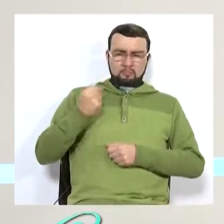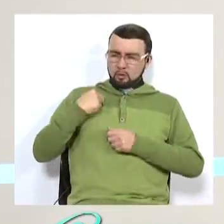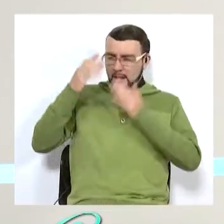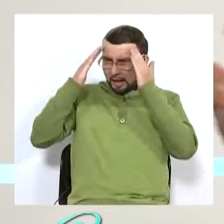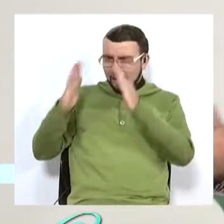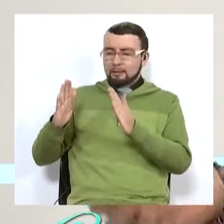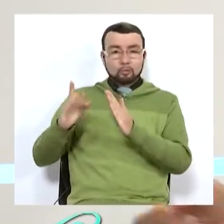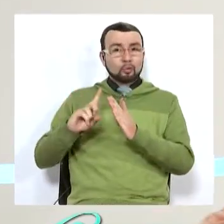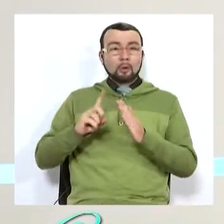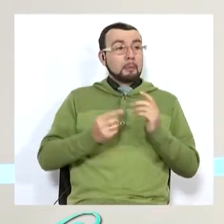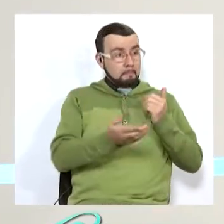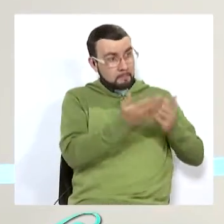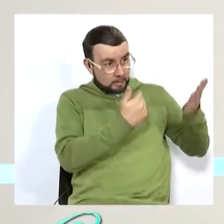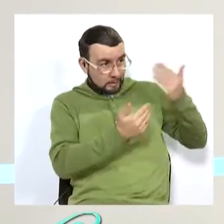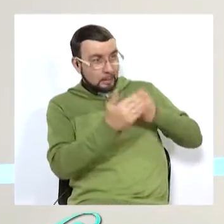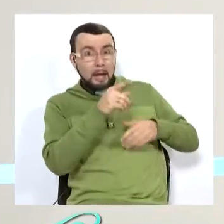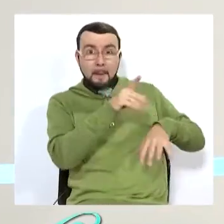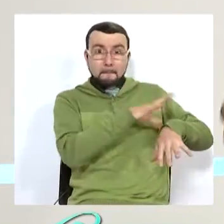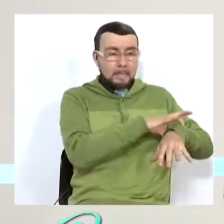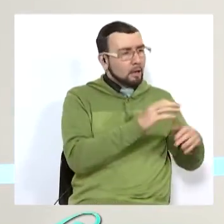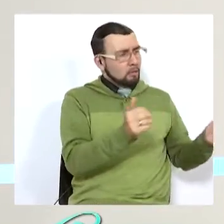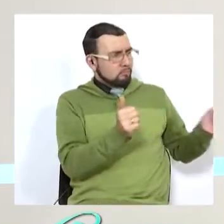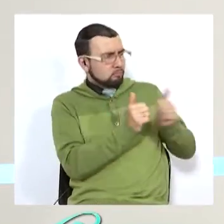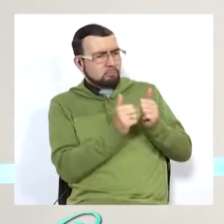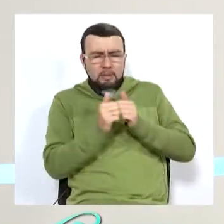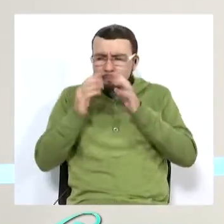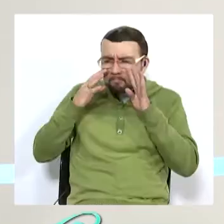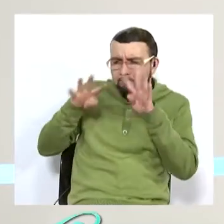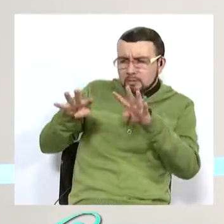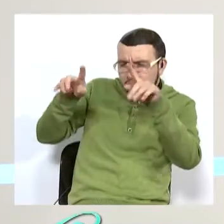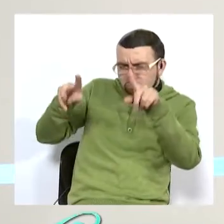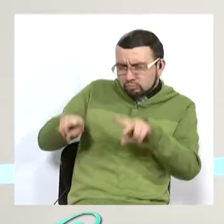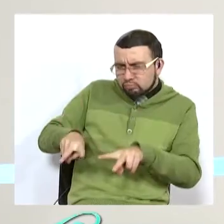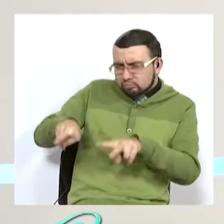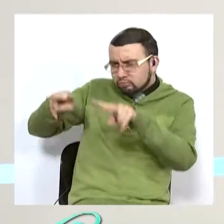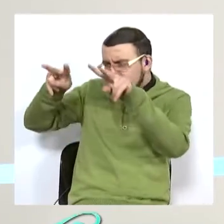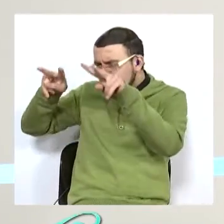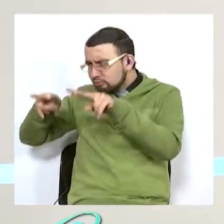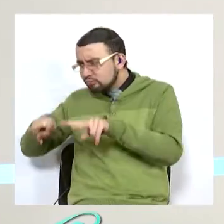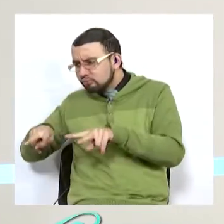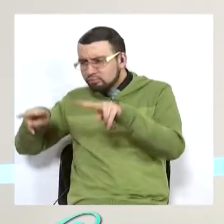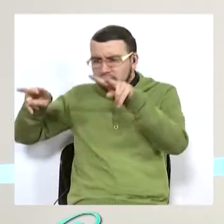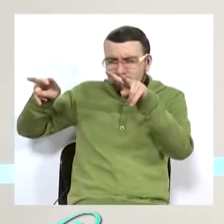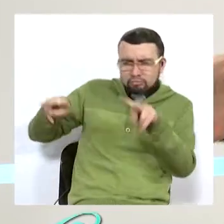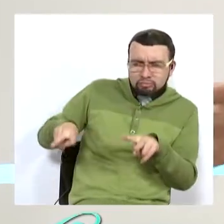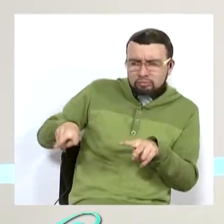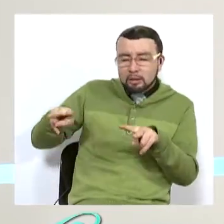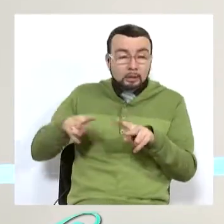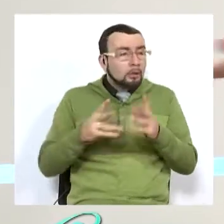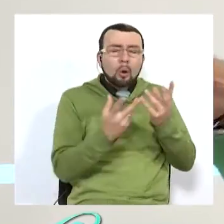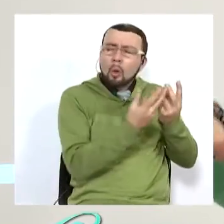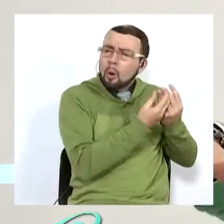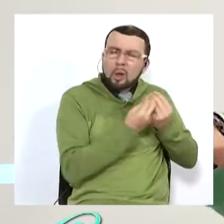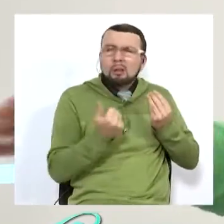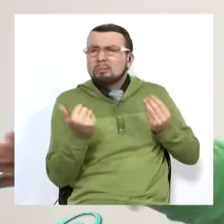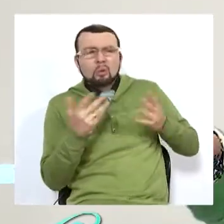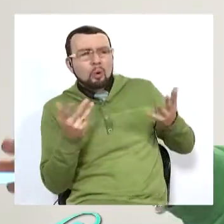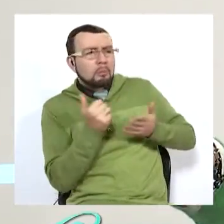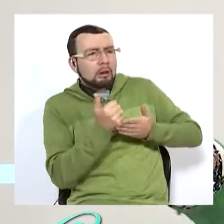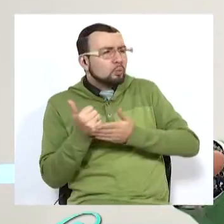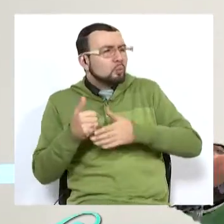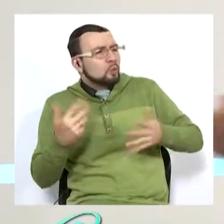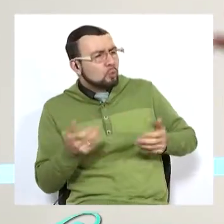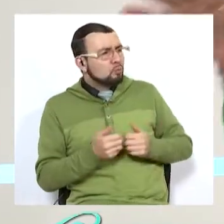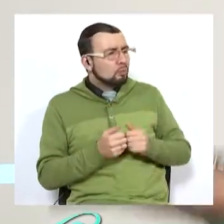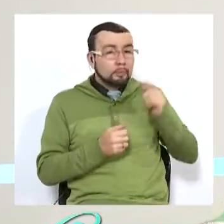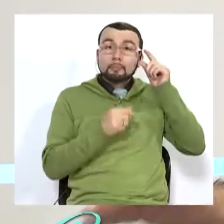a mi alrededor, el doctor Otoniel, Germán, Juan Pablo Herrera, David Cubillos, Freddy Roseto, y entonces entramos y ellos van